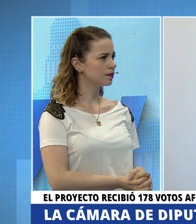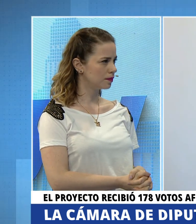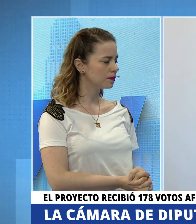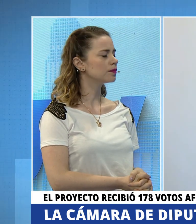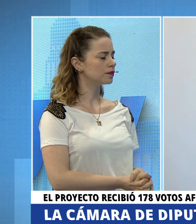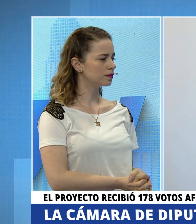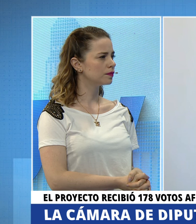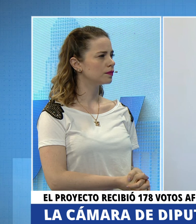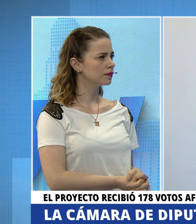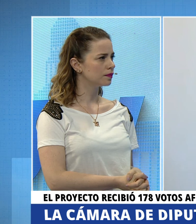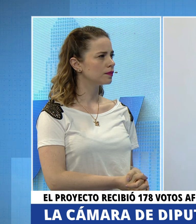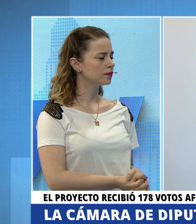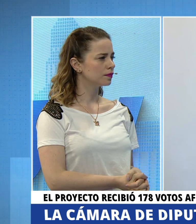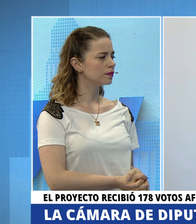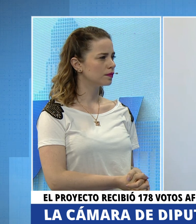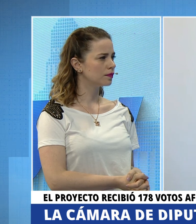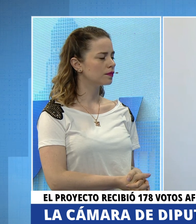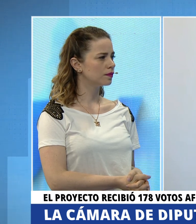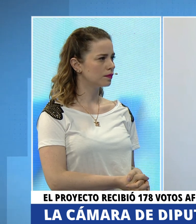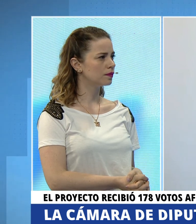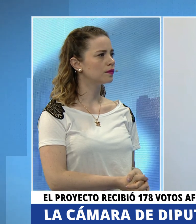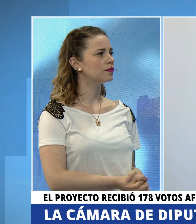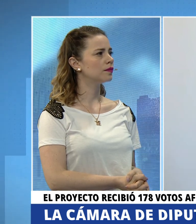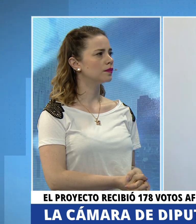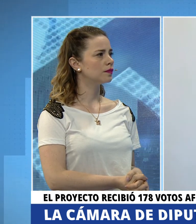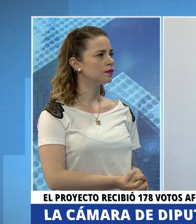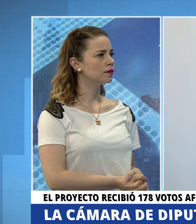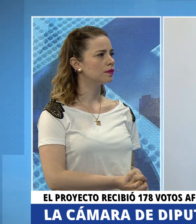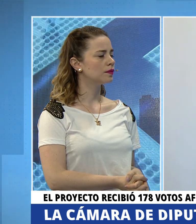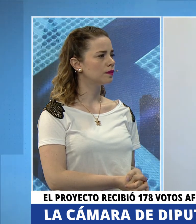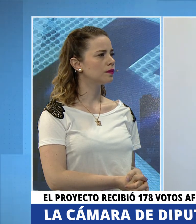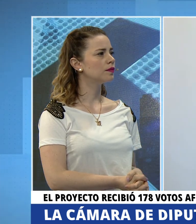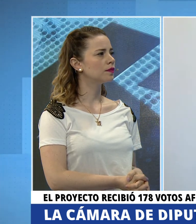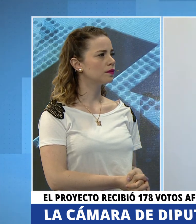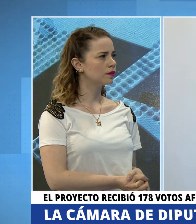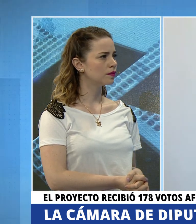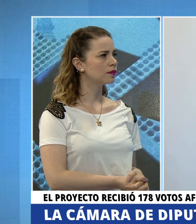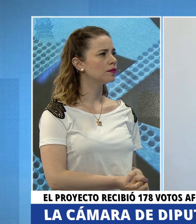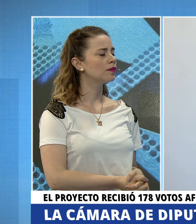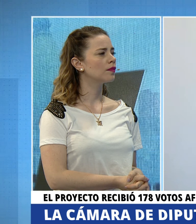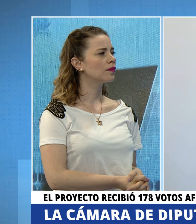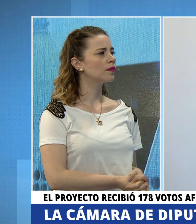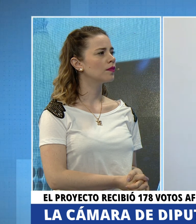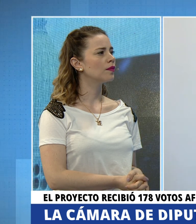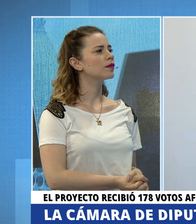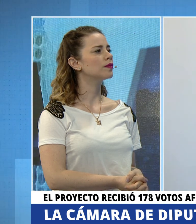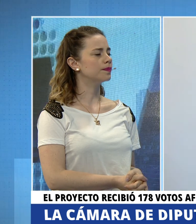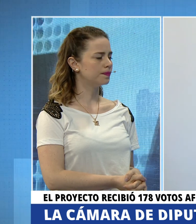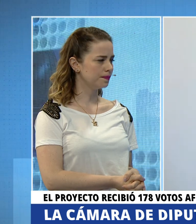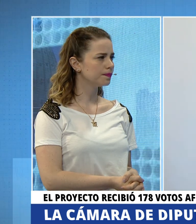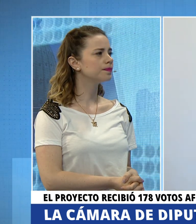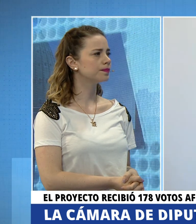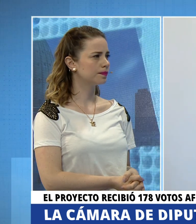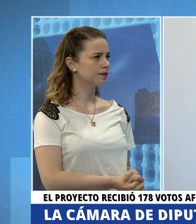las ciudades fue consensuada con cada provincia y que tiene que ver con distintos criterios demográficos,